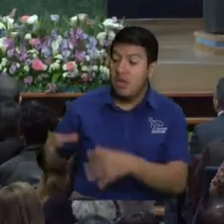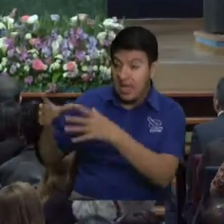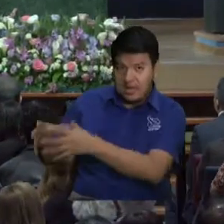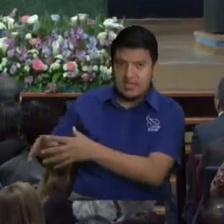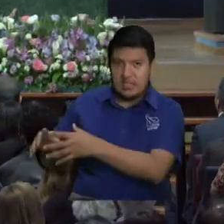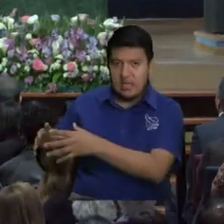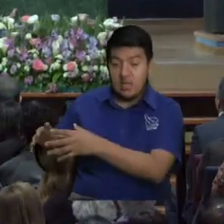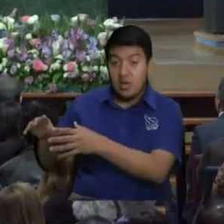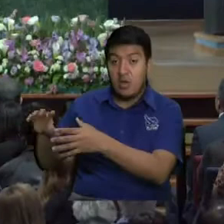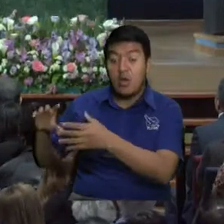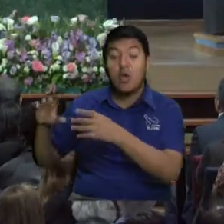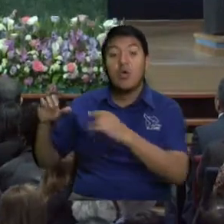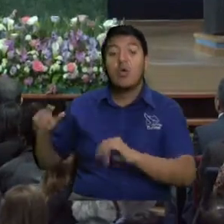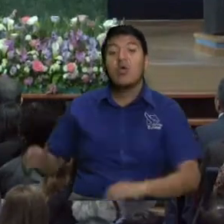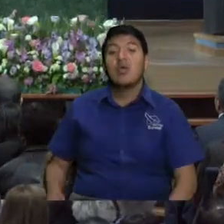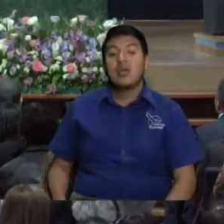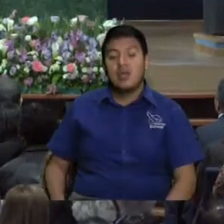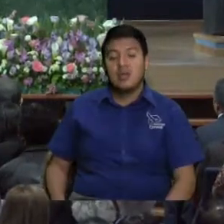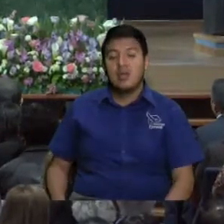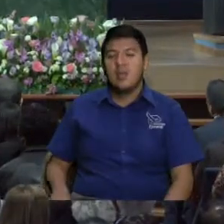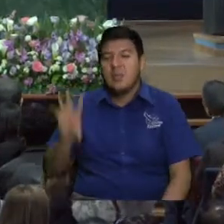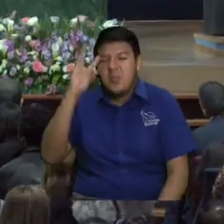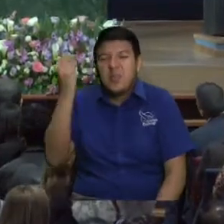dolor de cabeza?